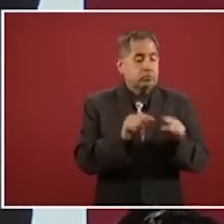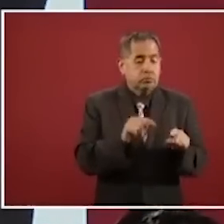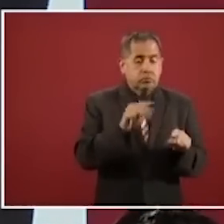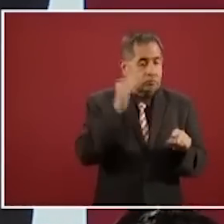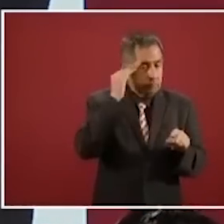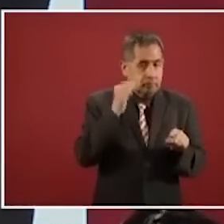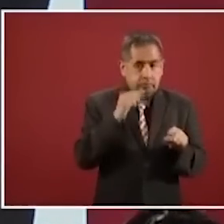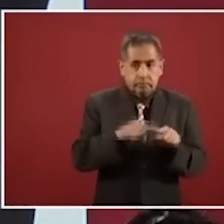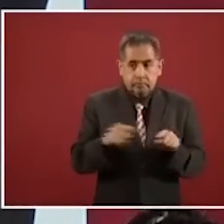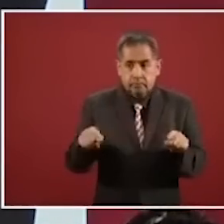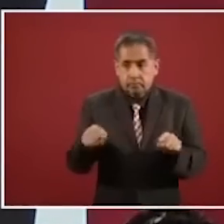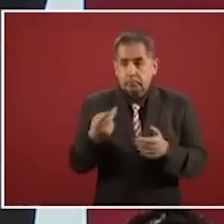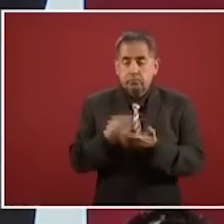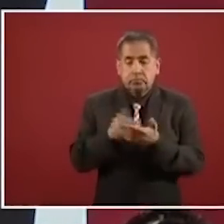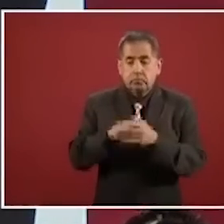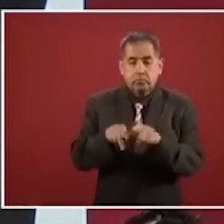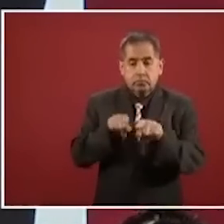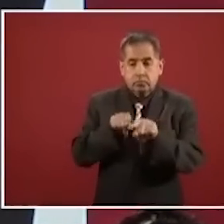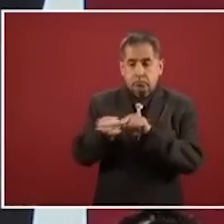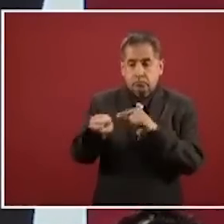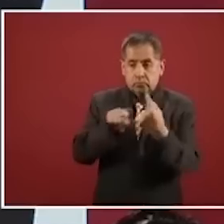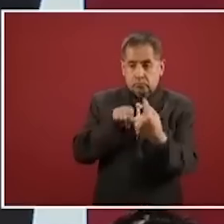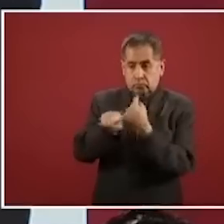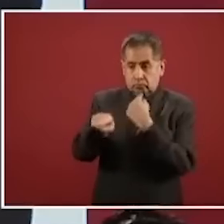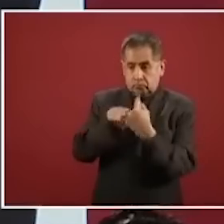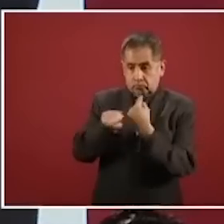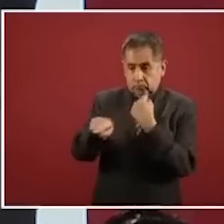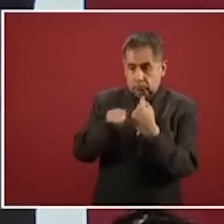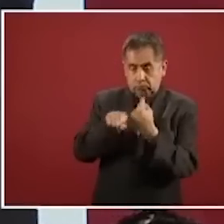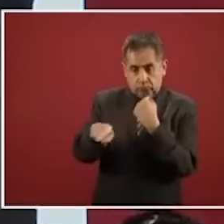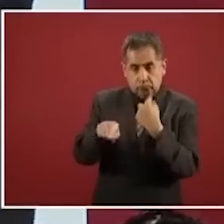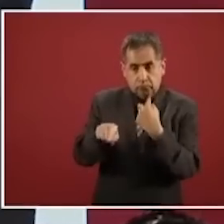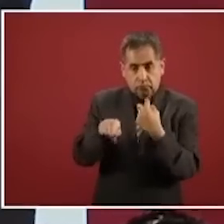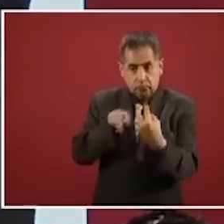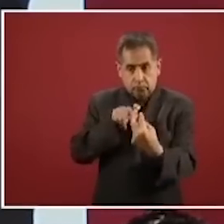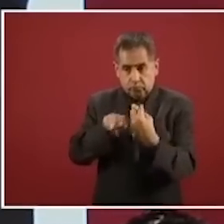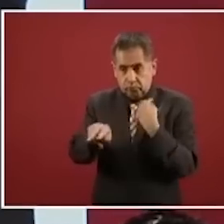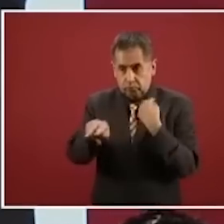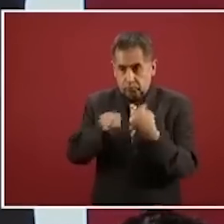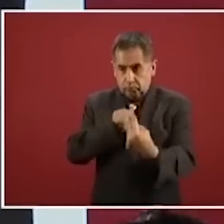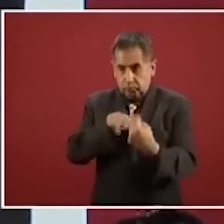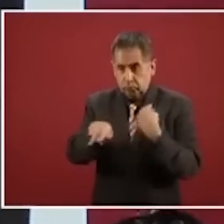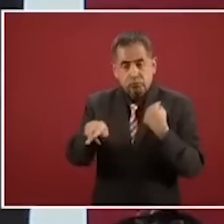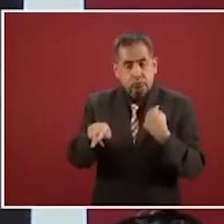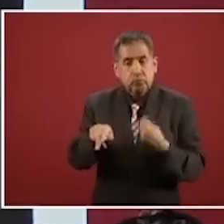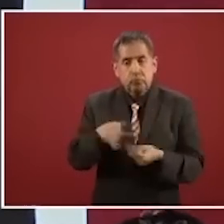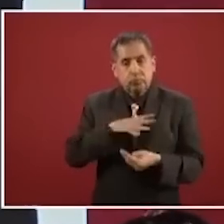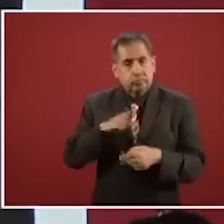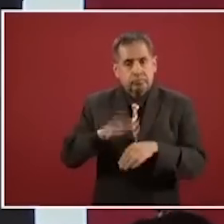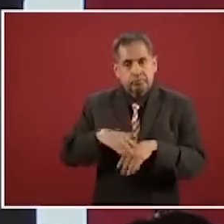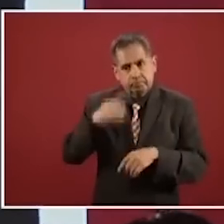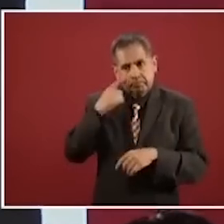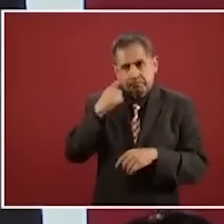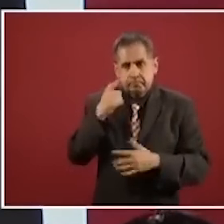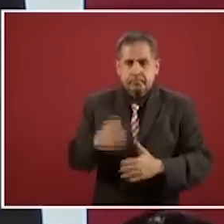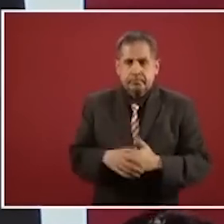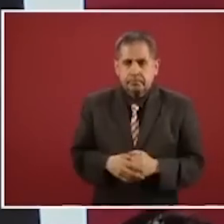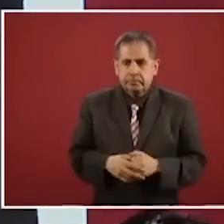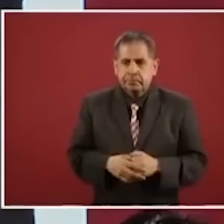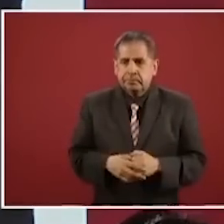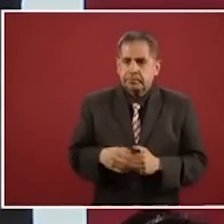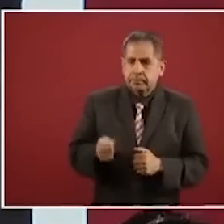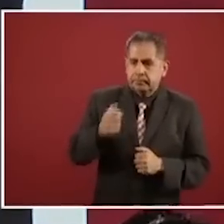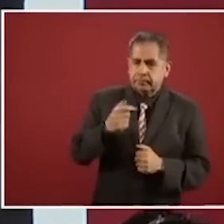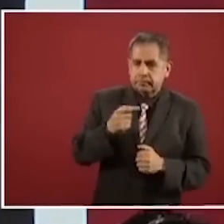está considerada para doble vía por condiciones de mercado, de acuerdo a los estudios. Es donde existe mayor demanda. Esta parte es la primera fase que se